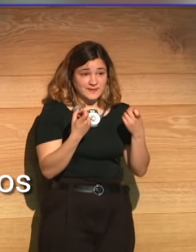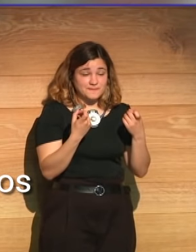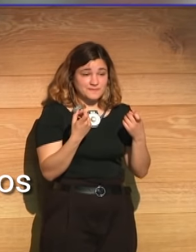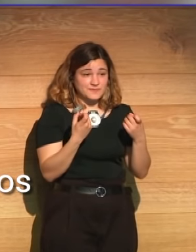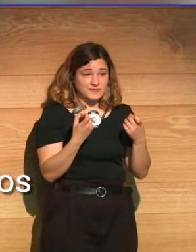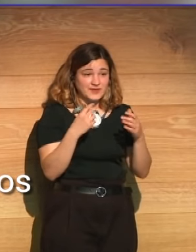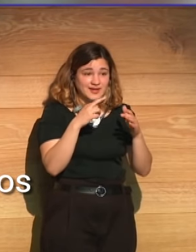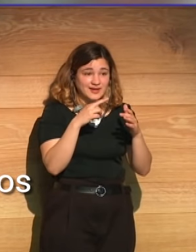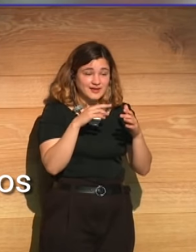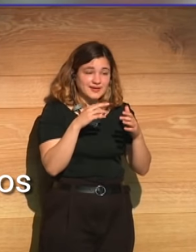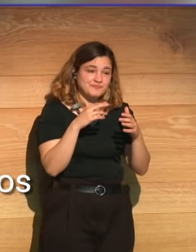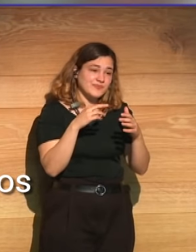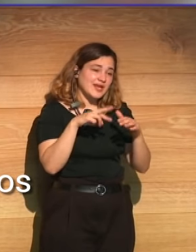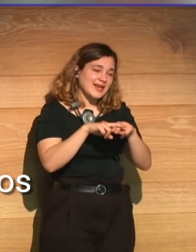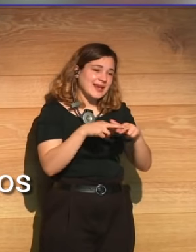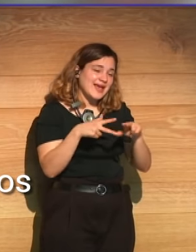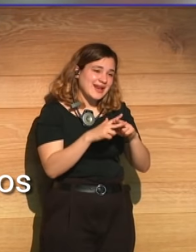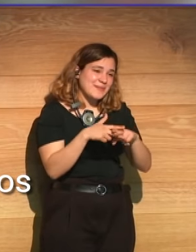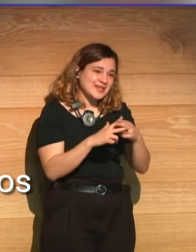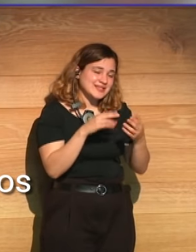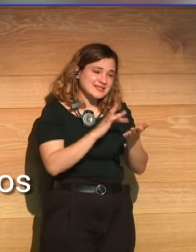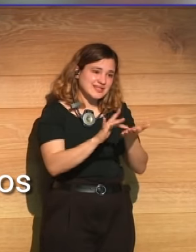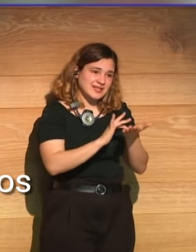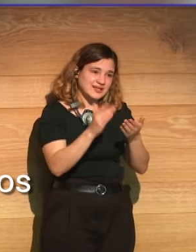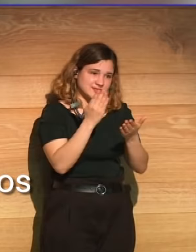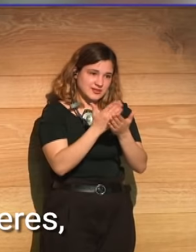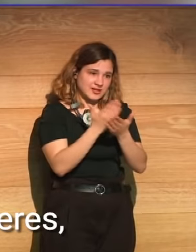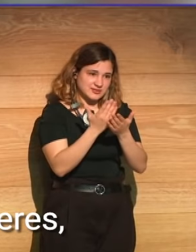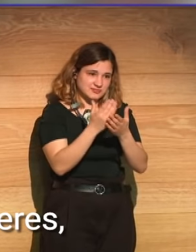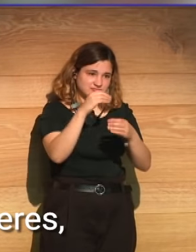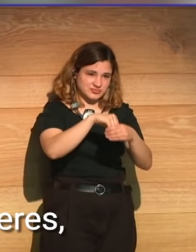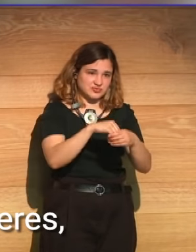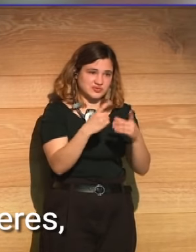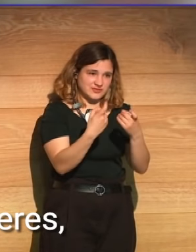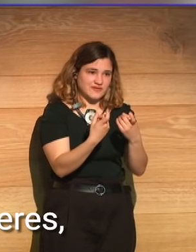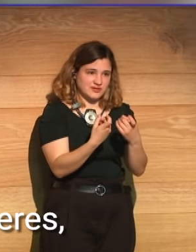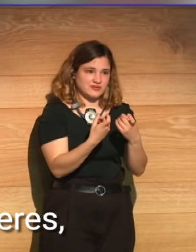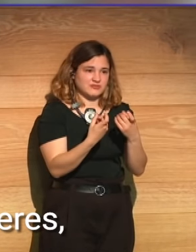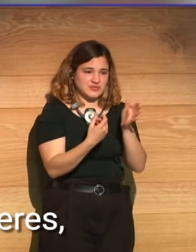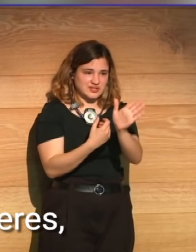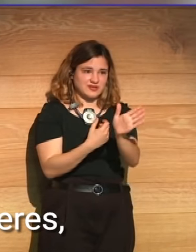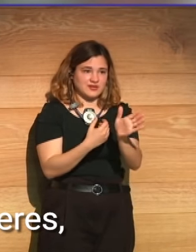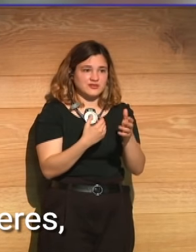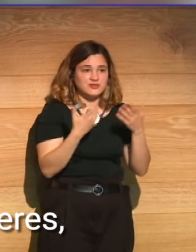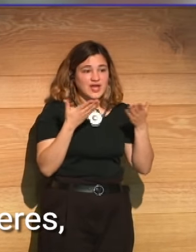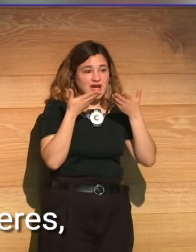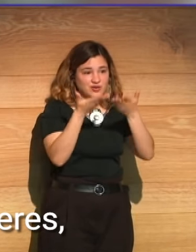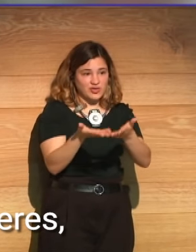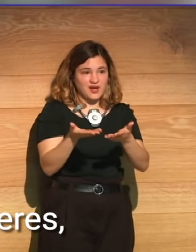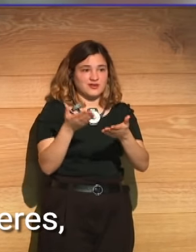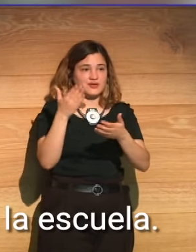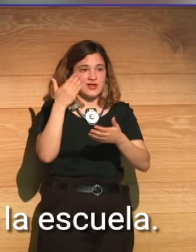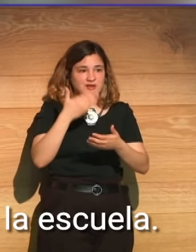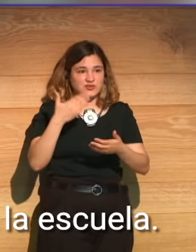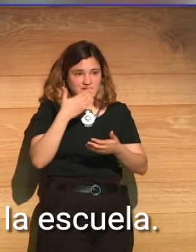estas herramientas digitales en las clases. Con ello podemos ayudar a facilitar el retorno de estos